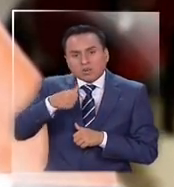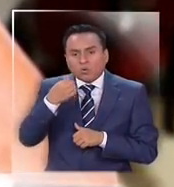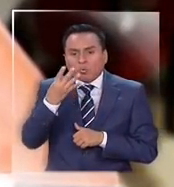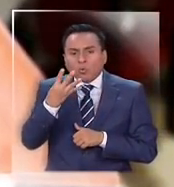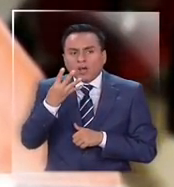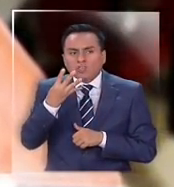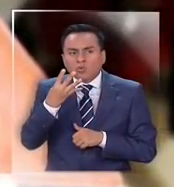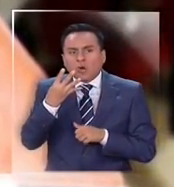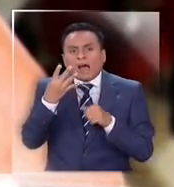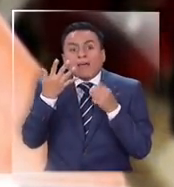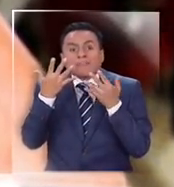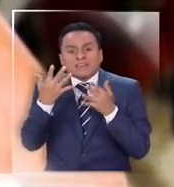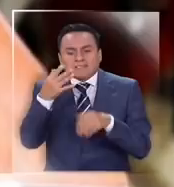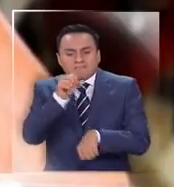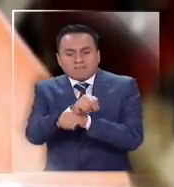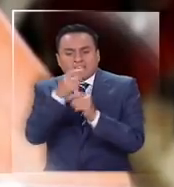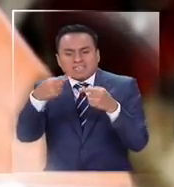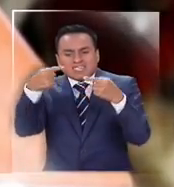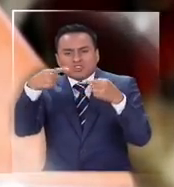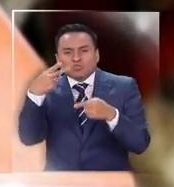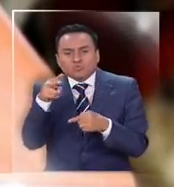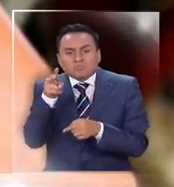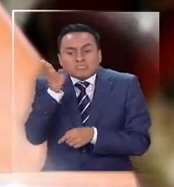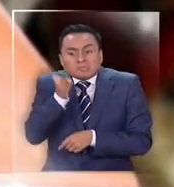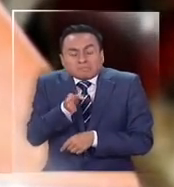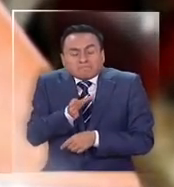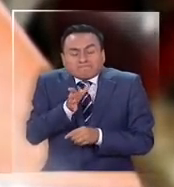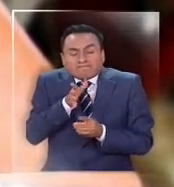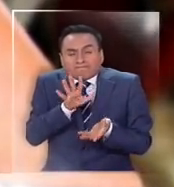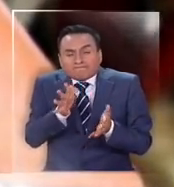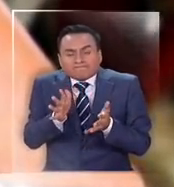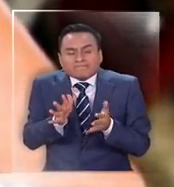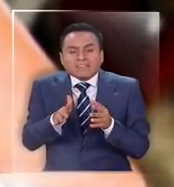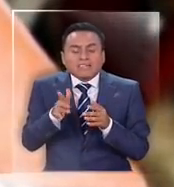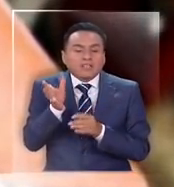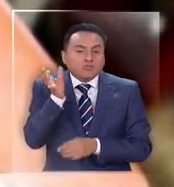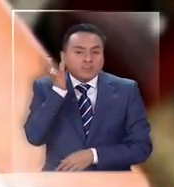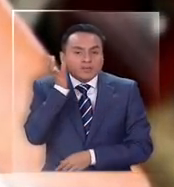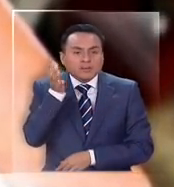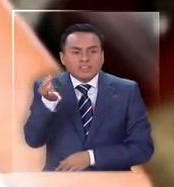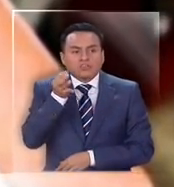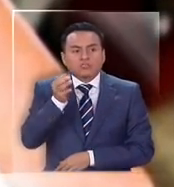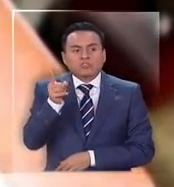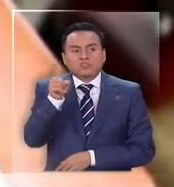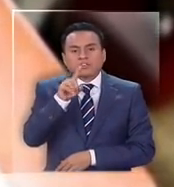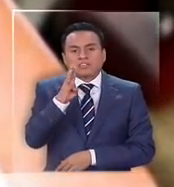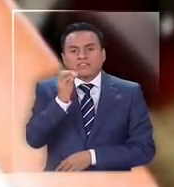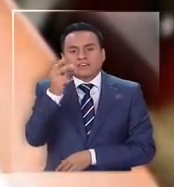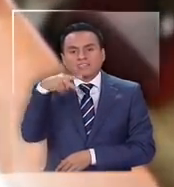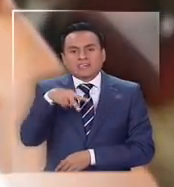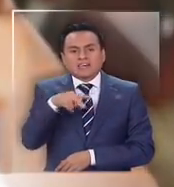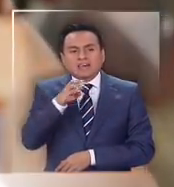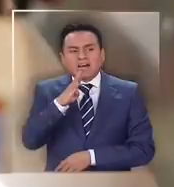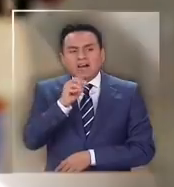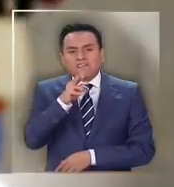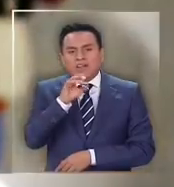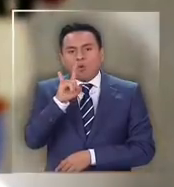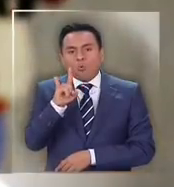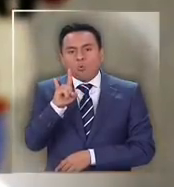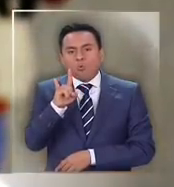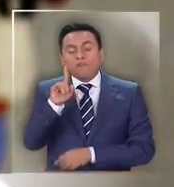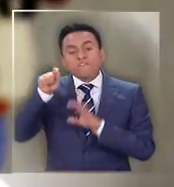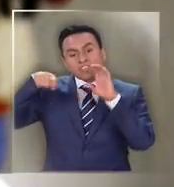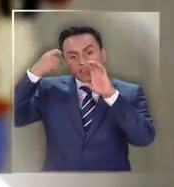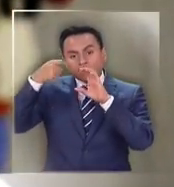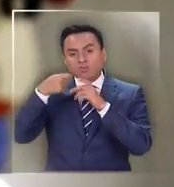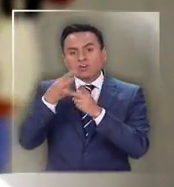4 a 10 partidos de suspensión. Escuchemos lo que ha dicho Sebastián Abreu. Él hizo un video que lo